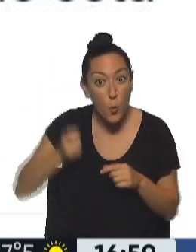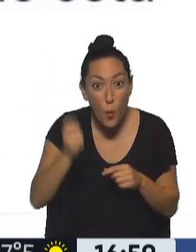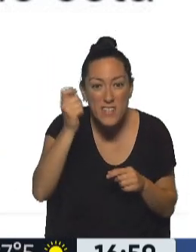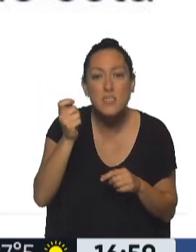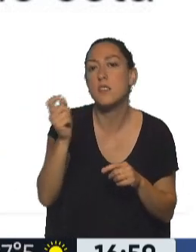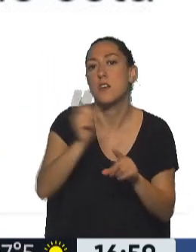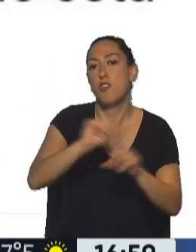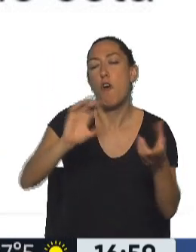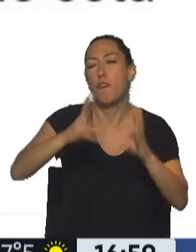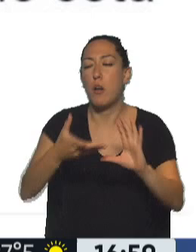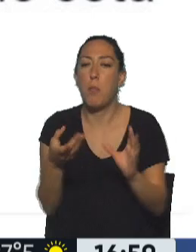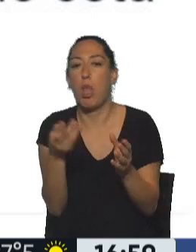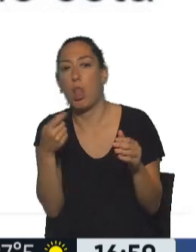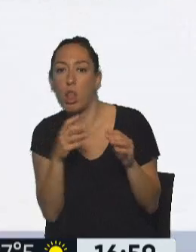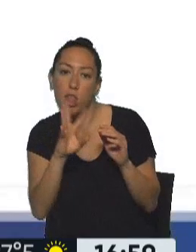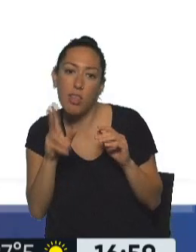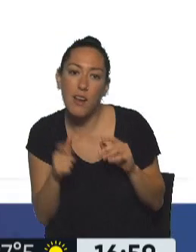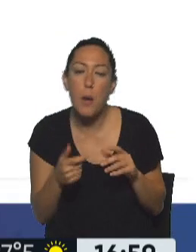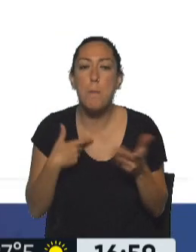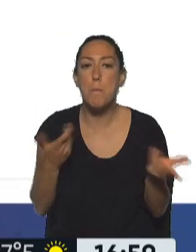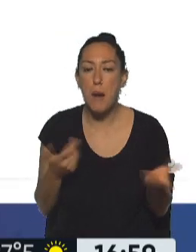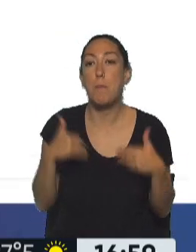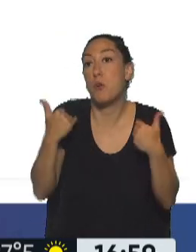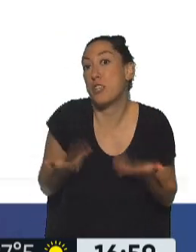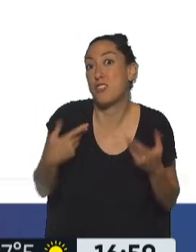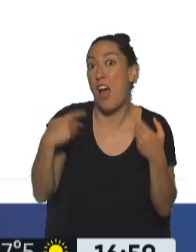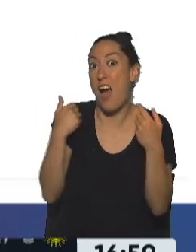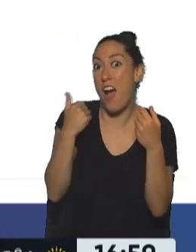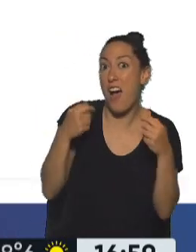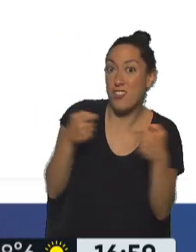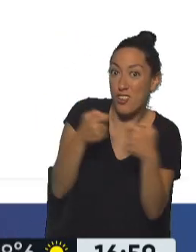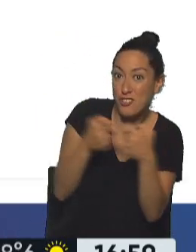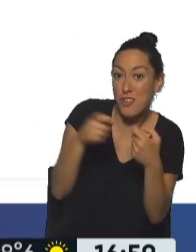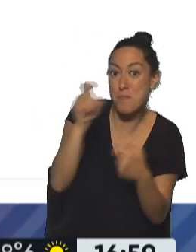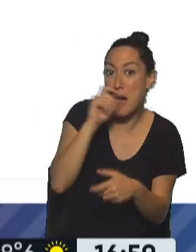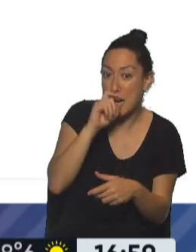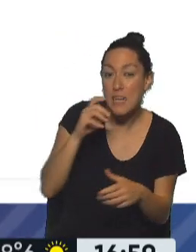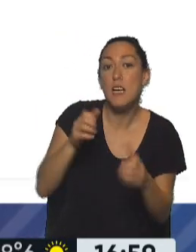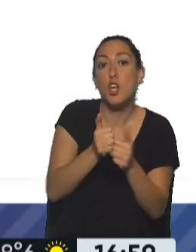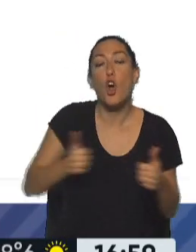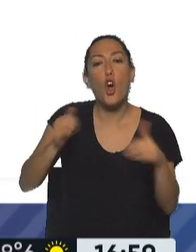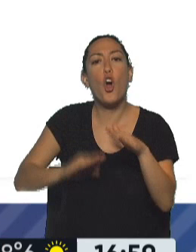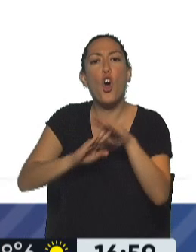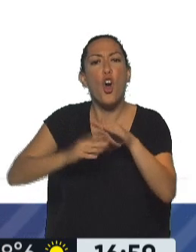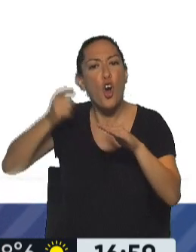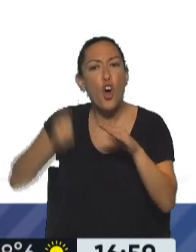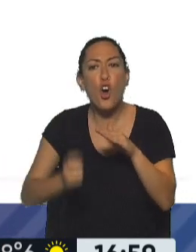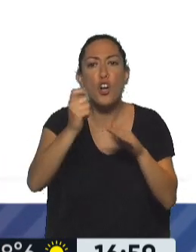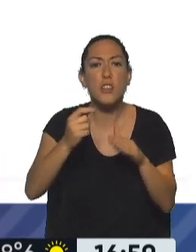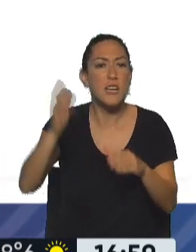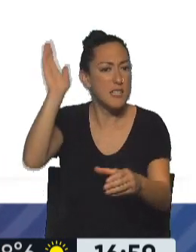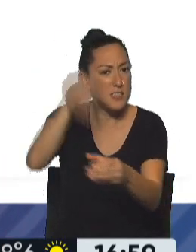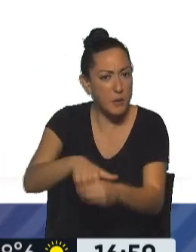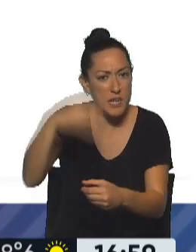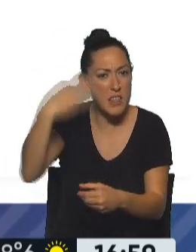citados, hace posible esta arbitrariedad. La Corte Suprema debe intervenir para hacer cumplir su propio fallo.